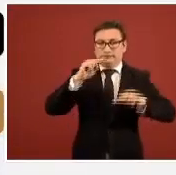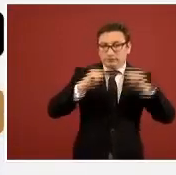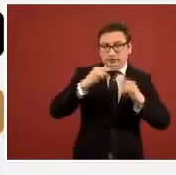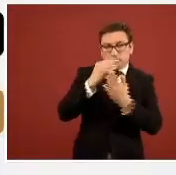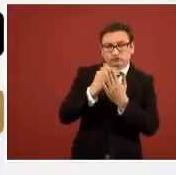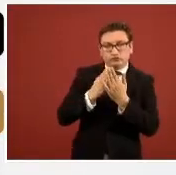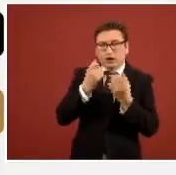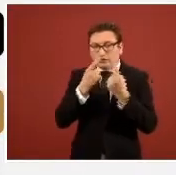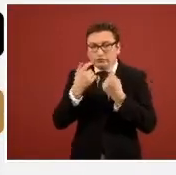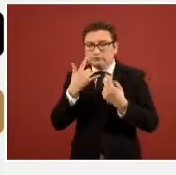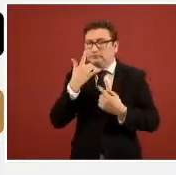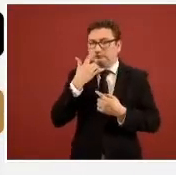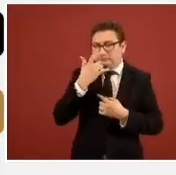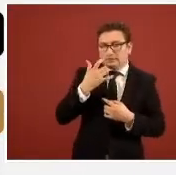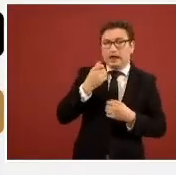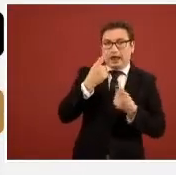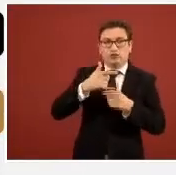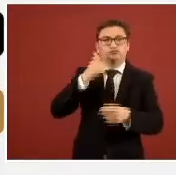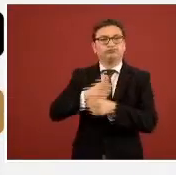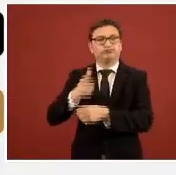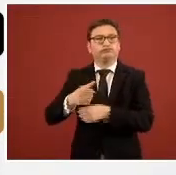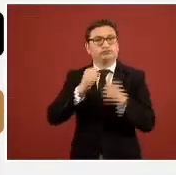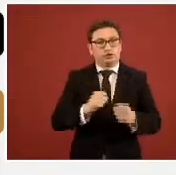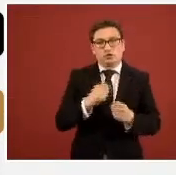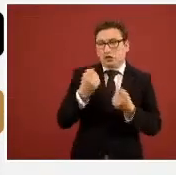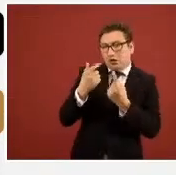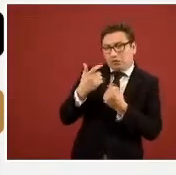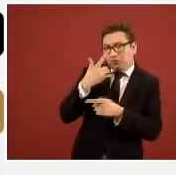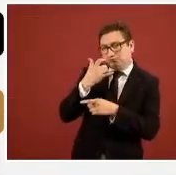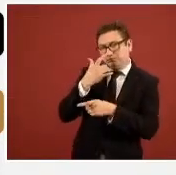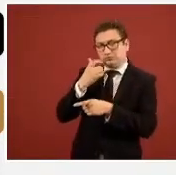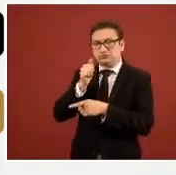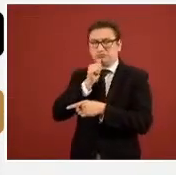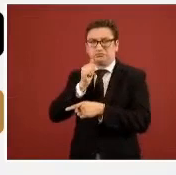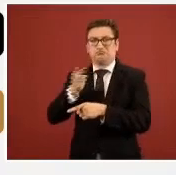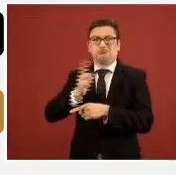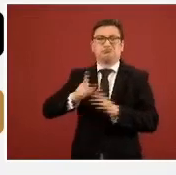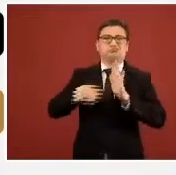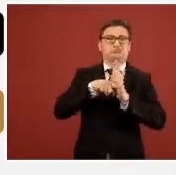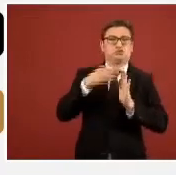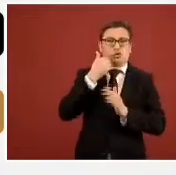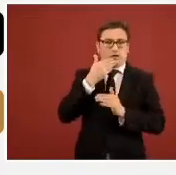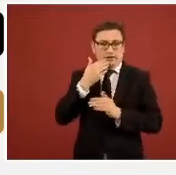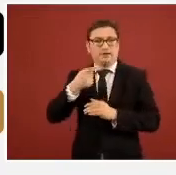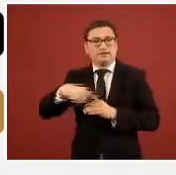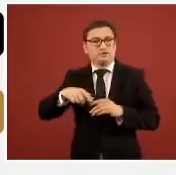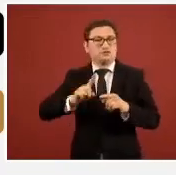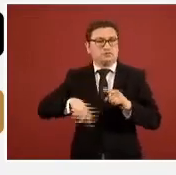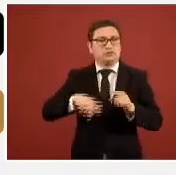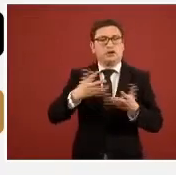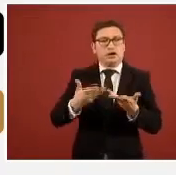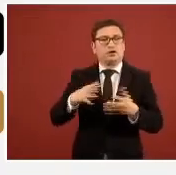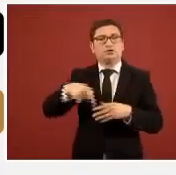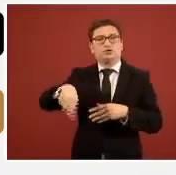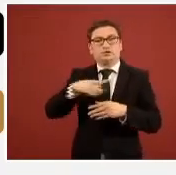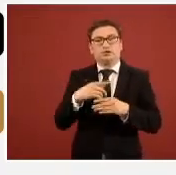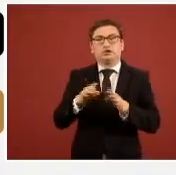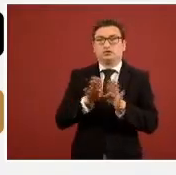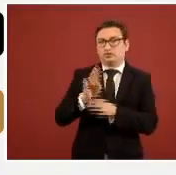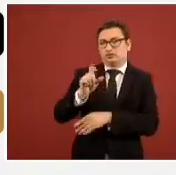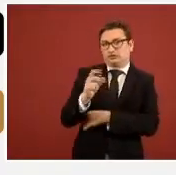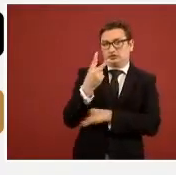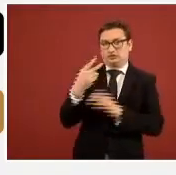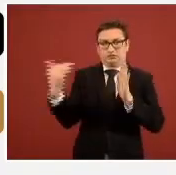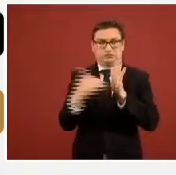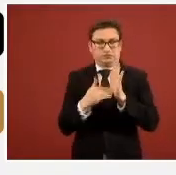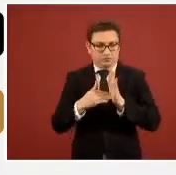en función de que algunos han sido confirmados, pero otros también han sido negativos y por eso los negativos ahora son prácticamente cerca de los